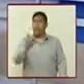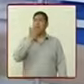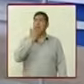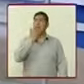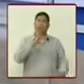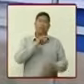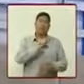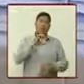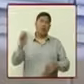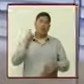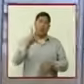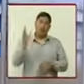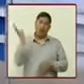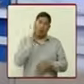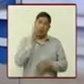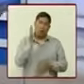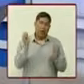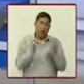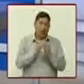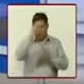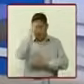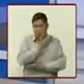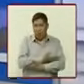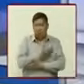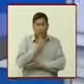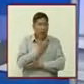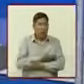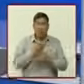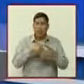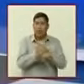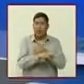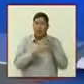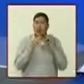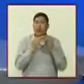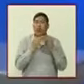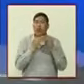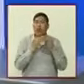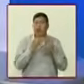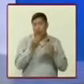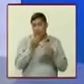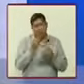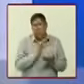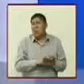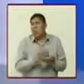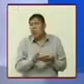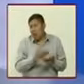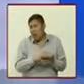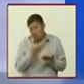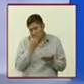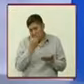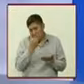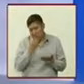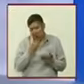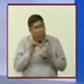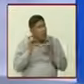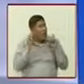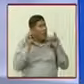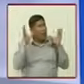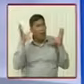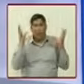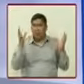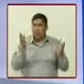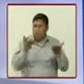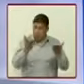Sucedió en Cochabamba. Una madre junto a sus hijos ingresó a la cocina de su domicilio para preparar algunos alimentos y la tragedia las